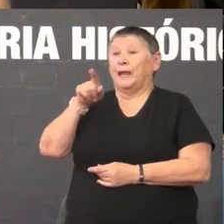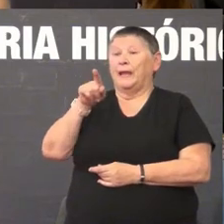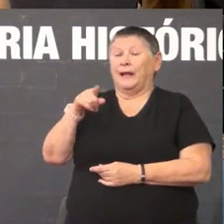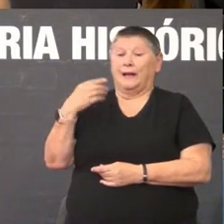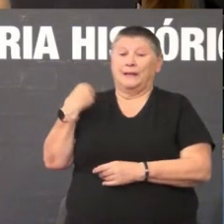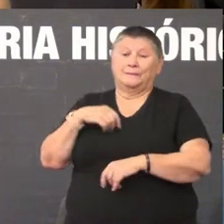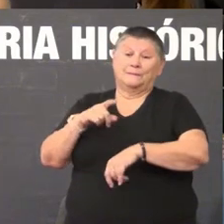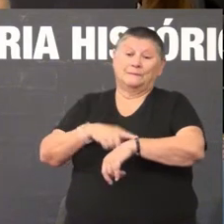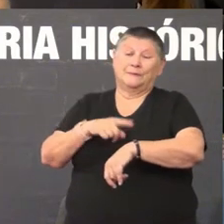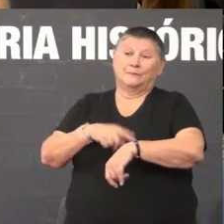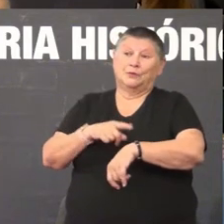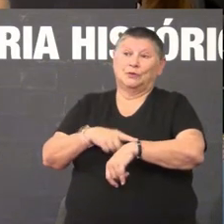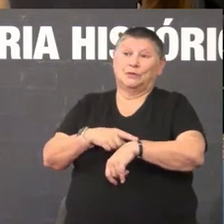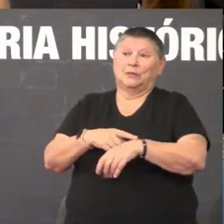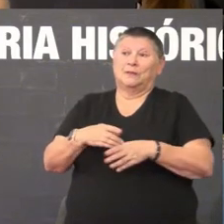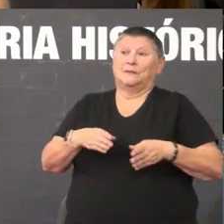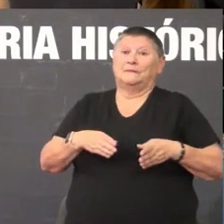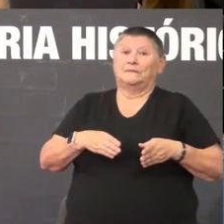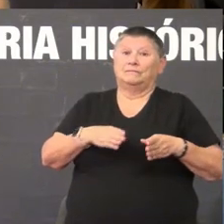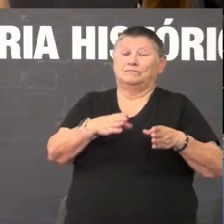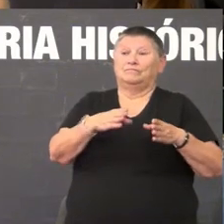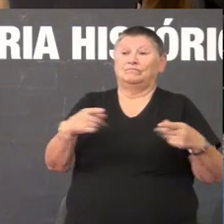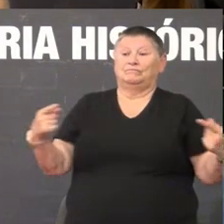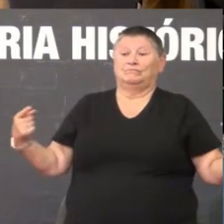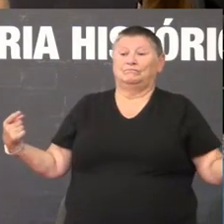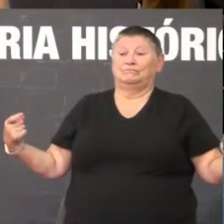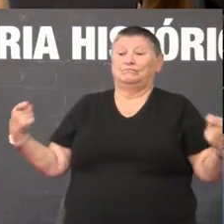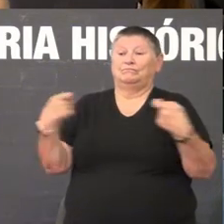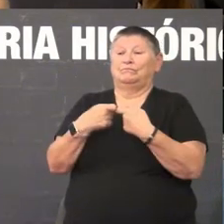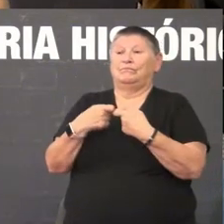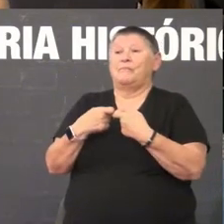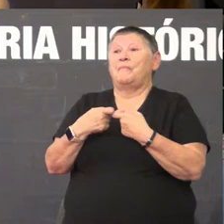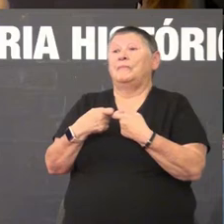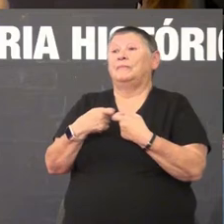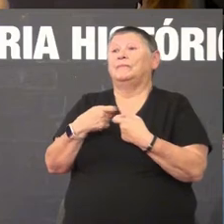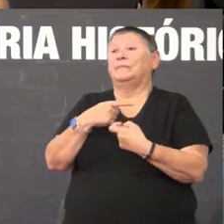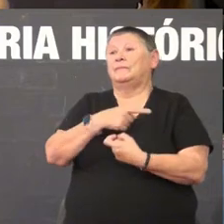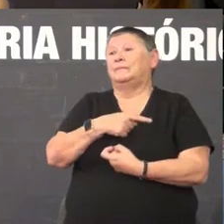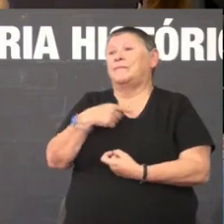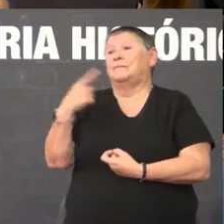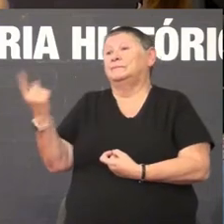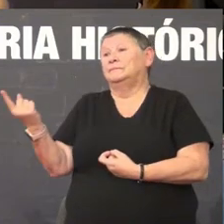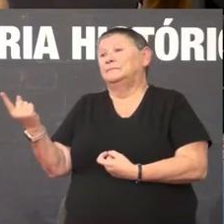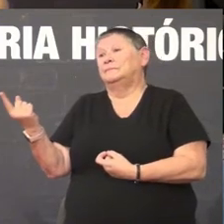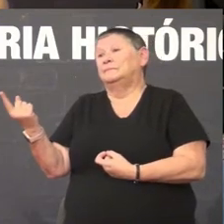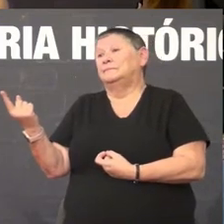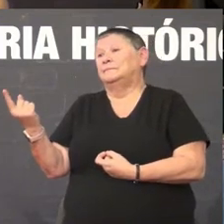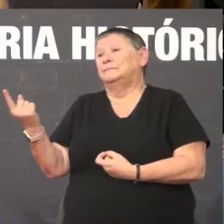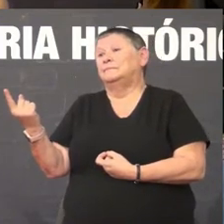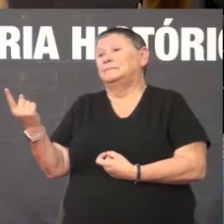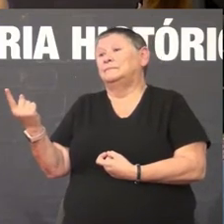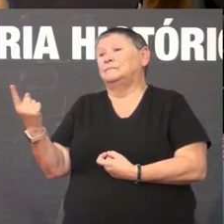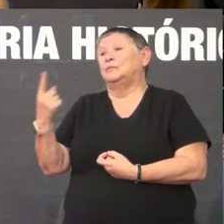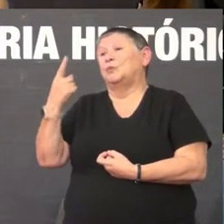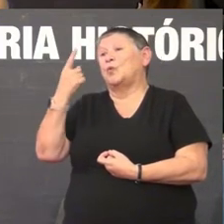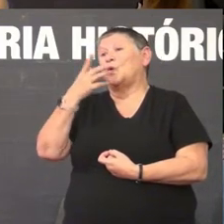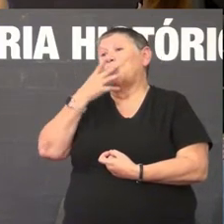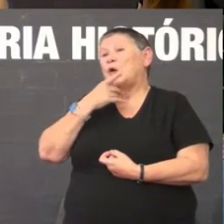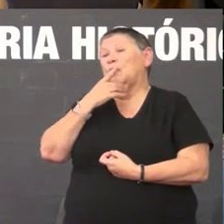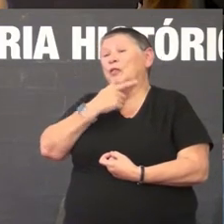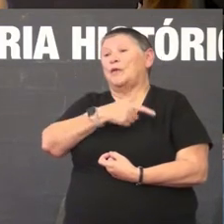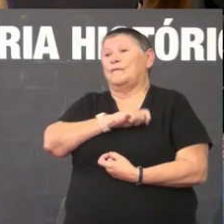fue el que se enfrentó y le puso frente, se hizo frente a un conocido